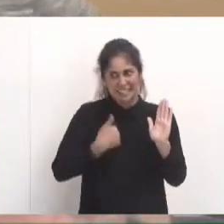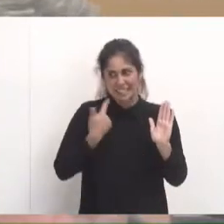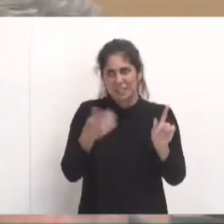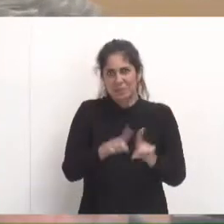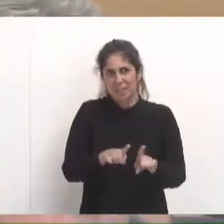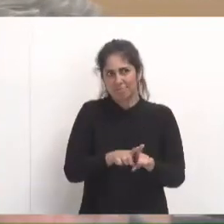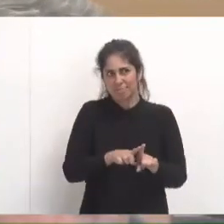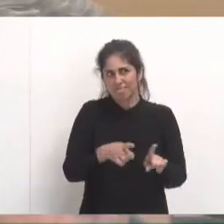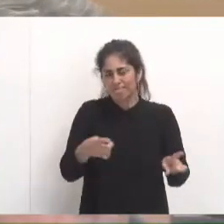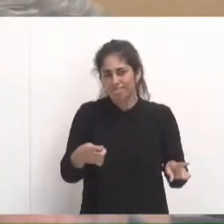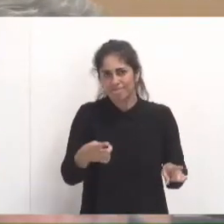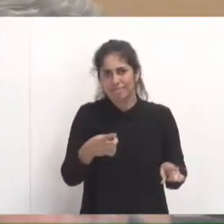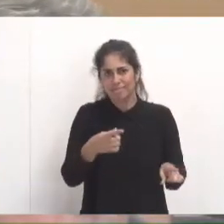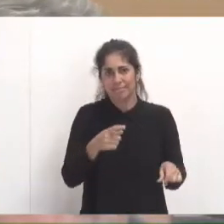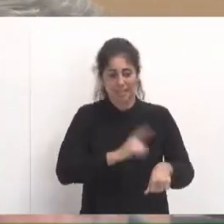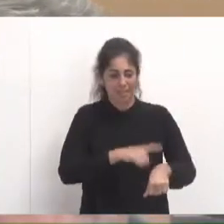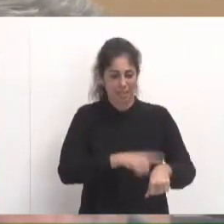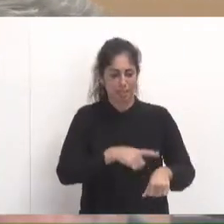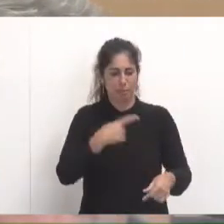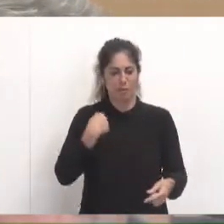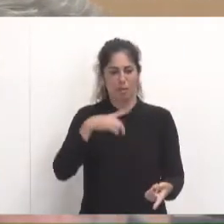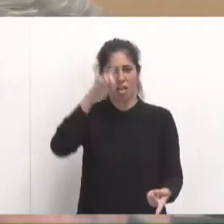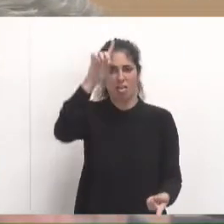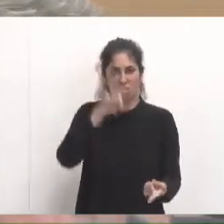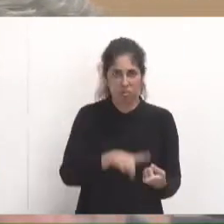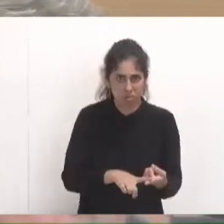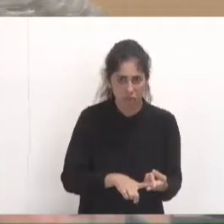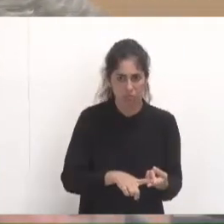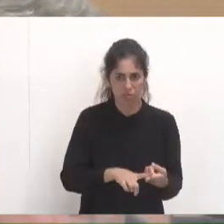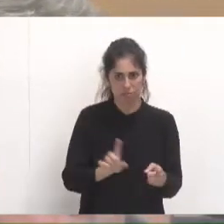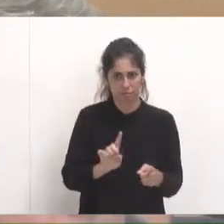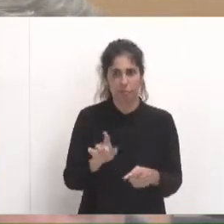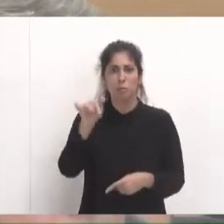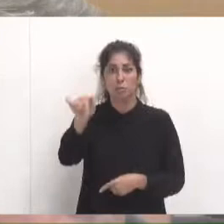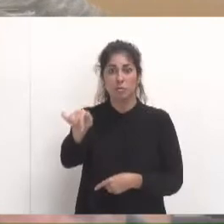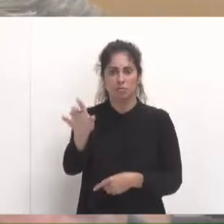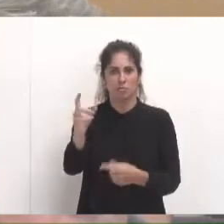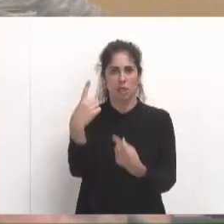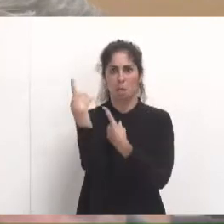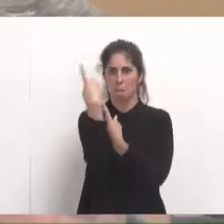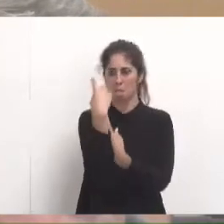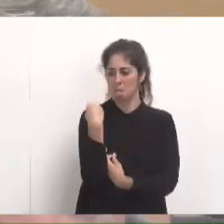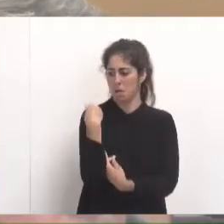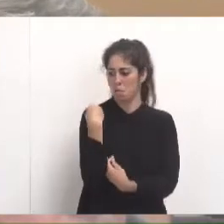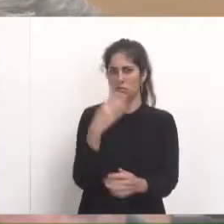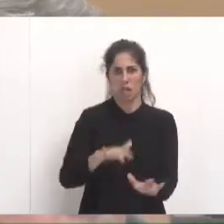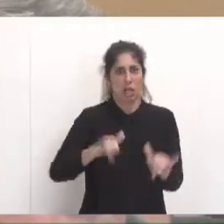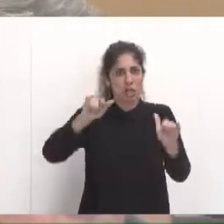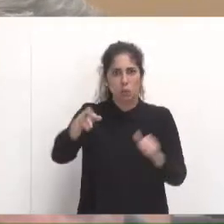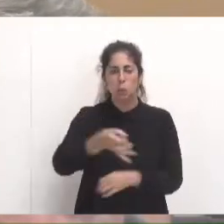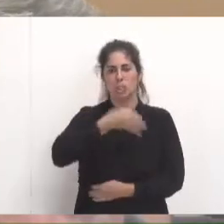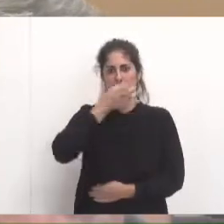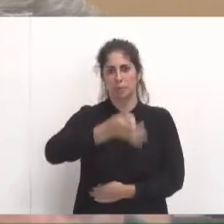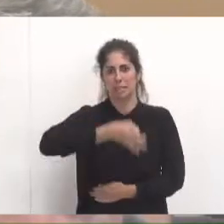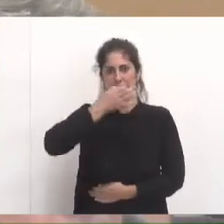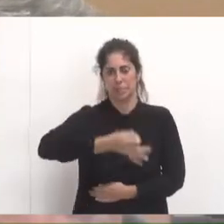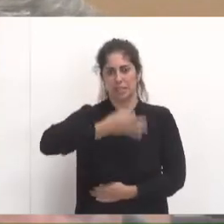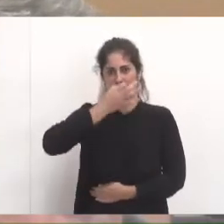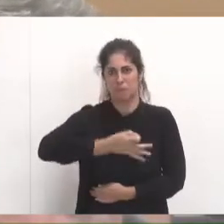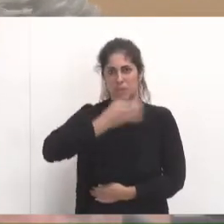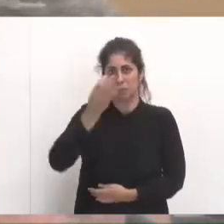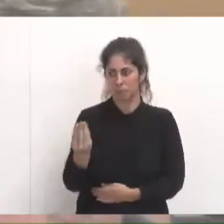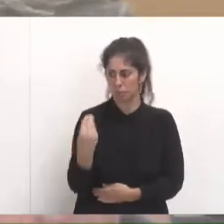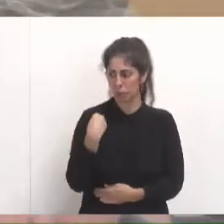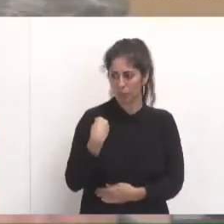tiempo se me consuma para responder mi pregunta. El señor consejero todavía no ha preguntado, ha hecho la intervención sin preguntarme qué es lo que quería que le